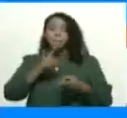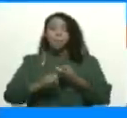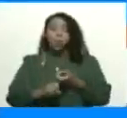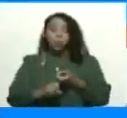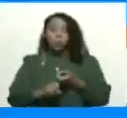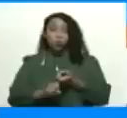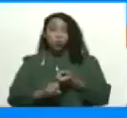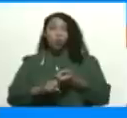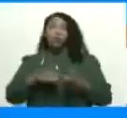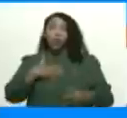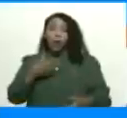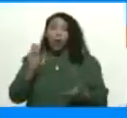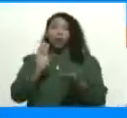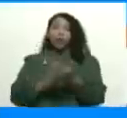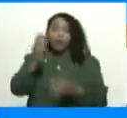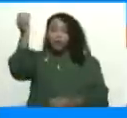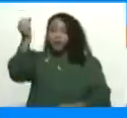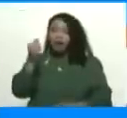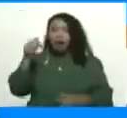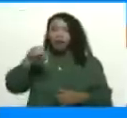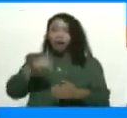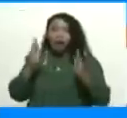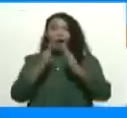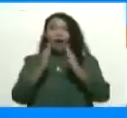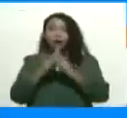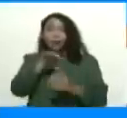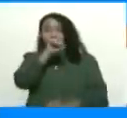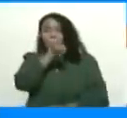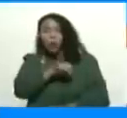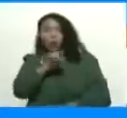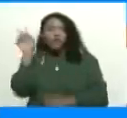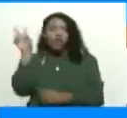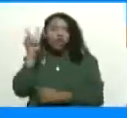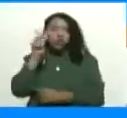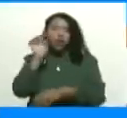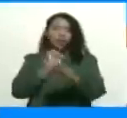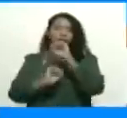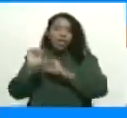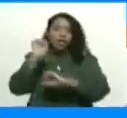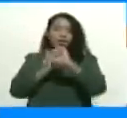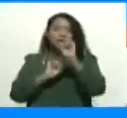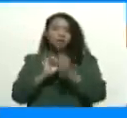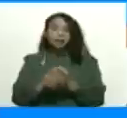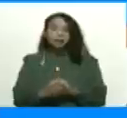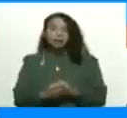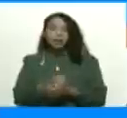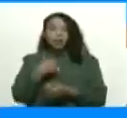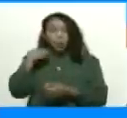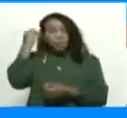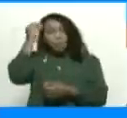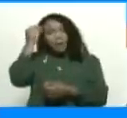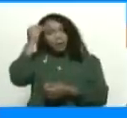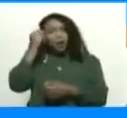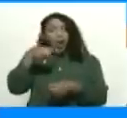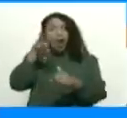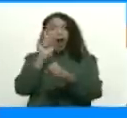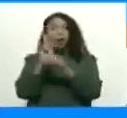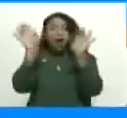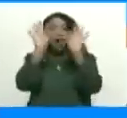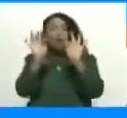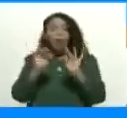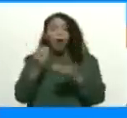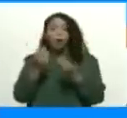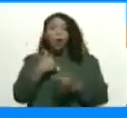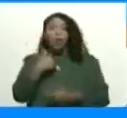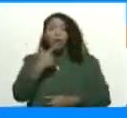pueda regresar a su casa, a la patria que tanto ama y defiende. Creo que la única manera, como dijo